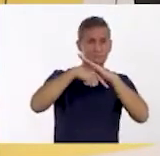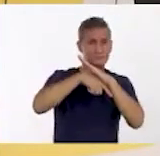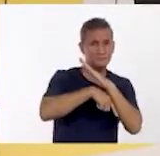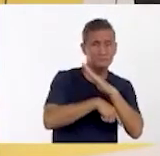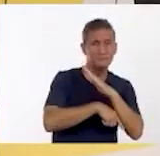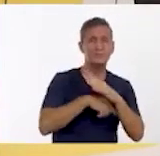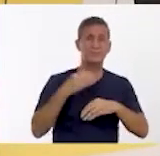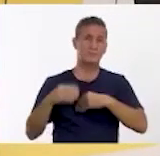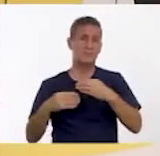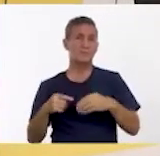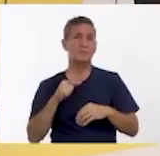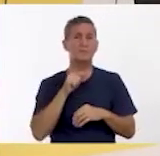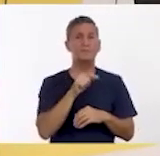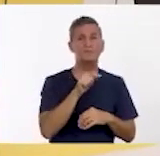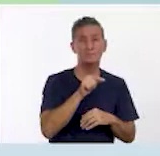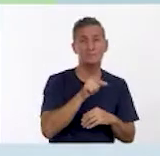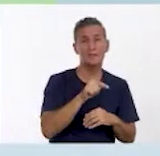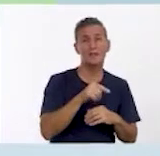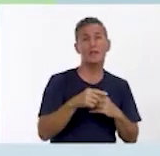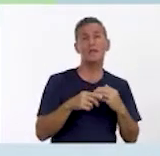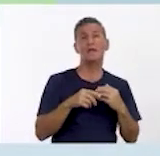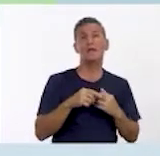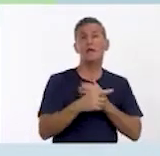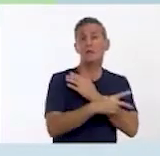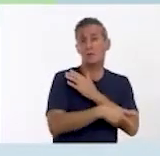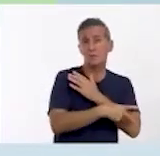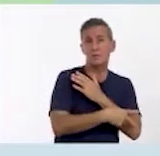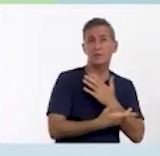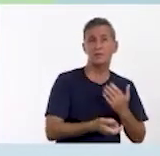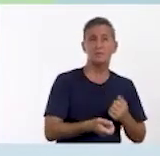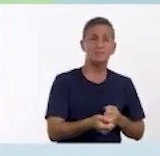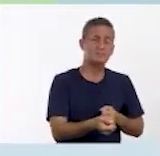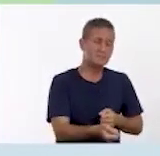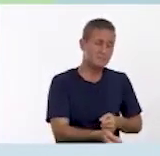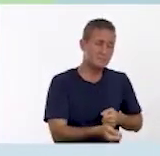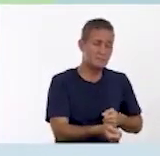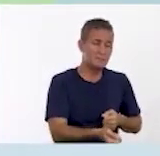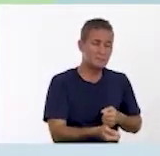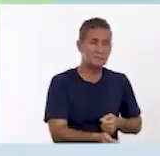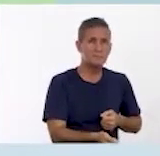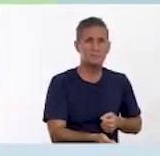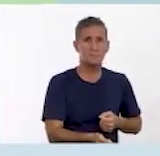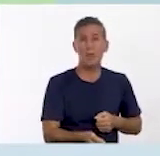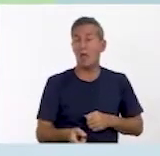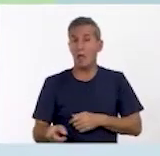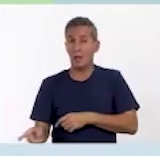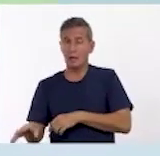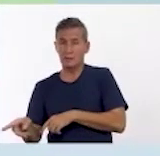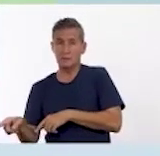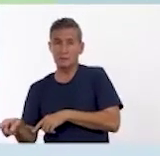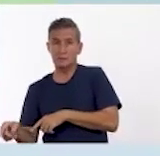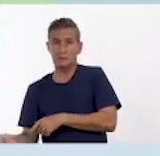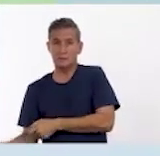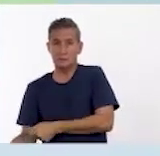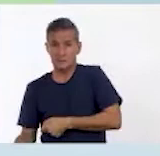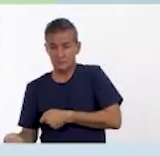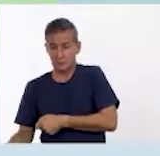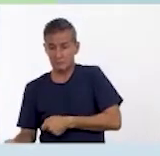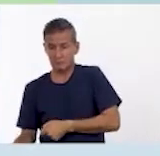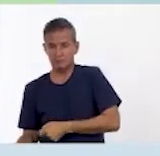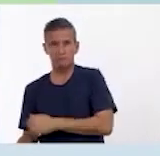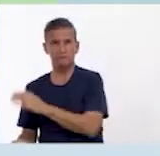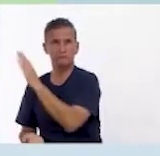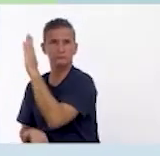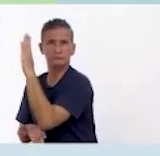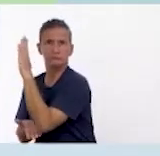estos países su agricultura, como ya dijimos, es muy tecnificada con elevadísimos resultados.